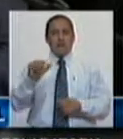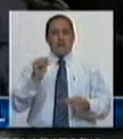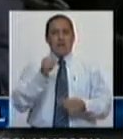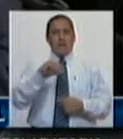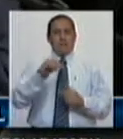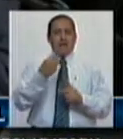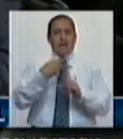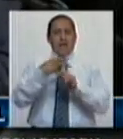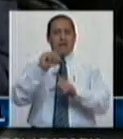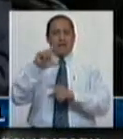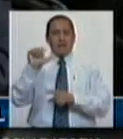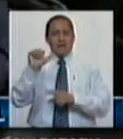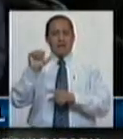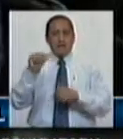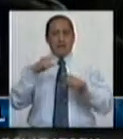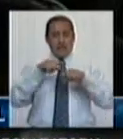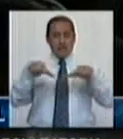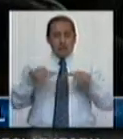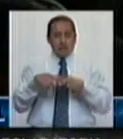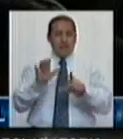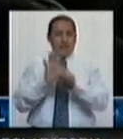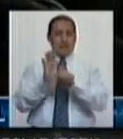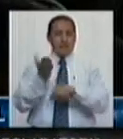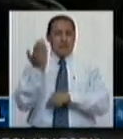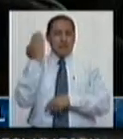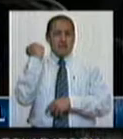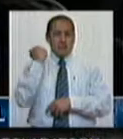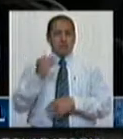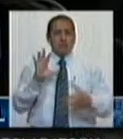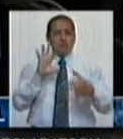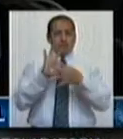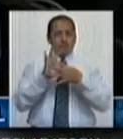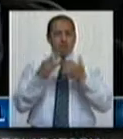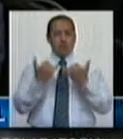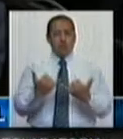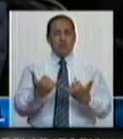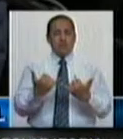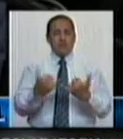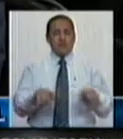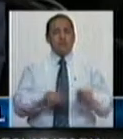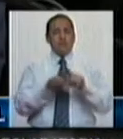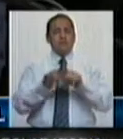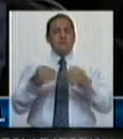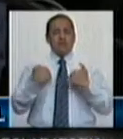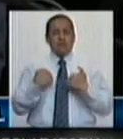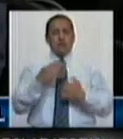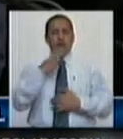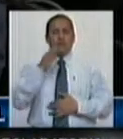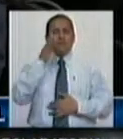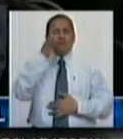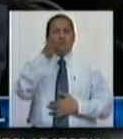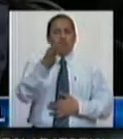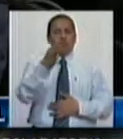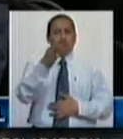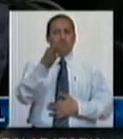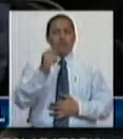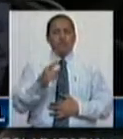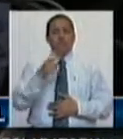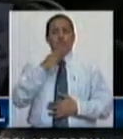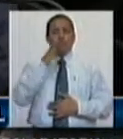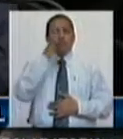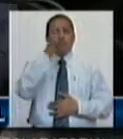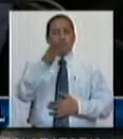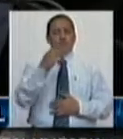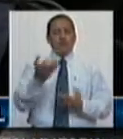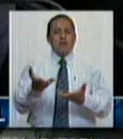eso nos ha articulado, nos ha unido. Y hoy día tenemos un futuro. Ese futuro